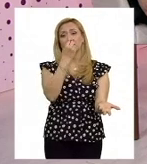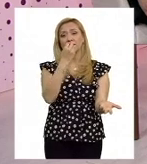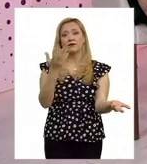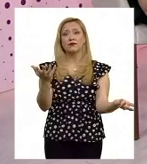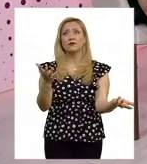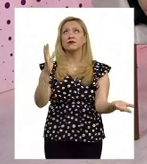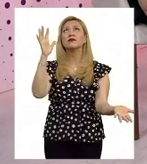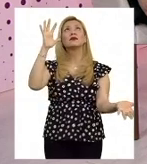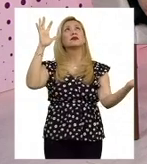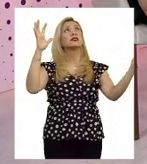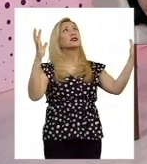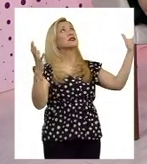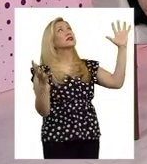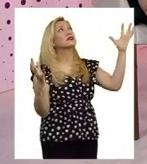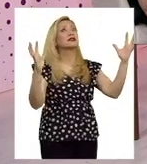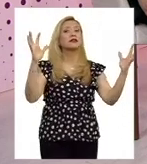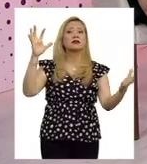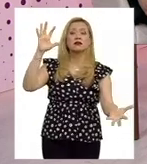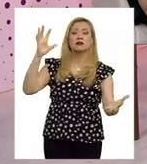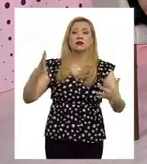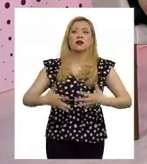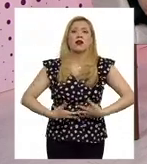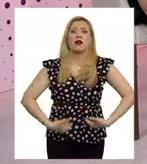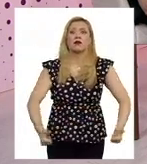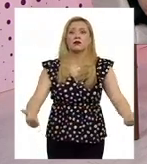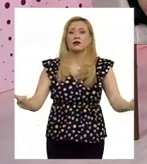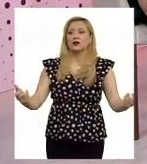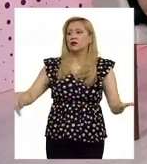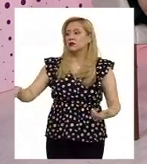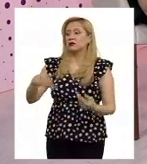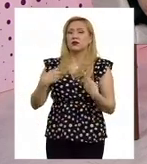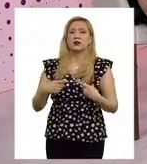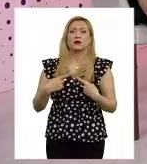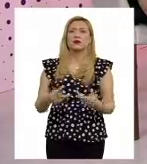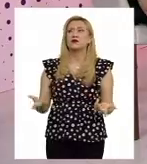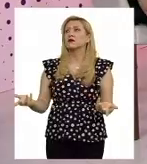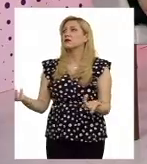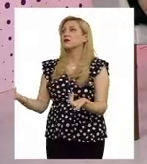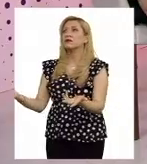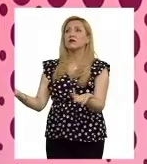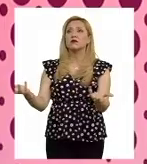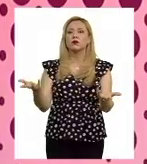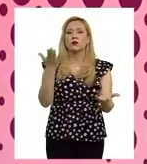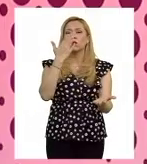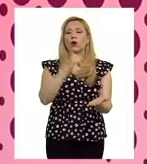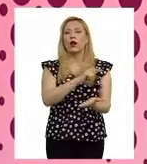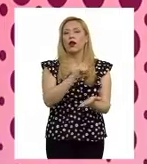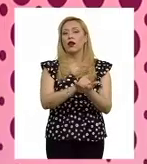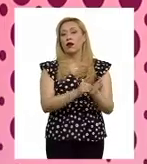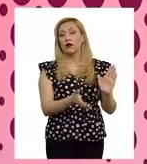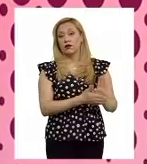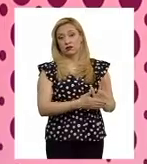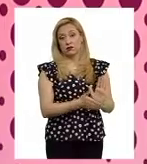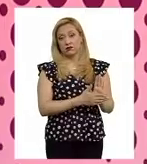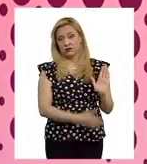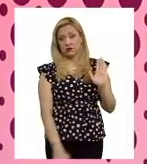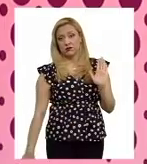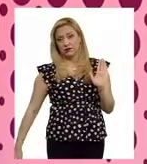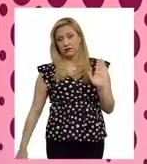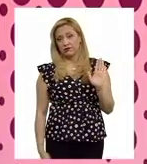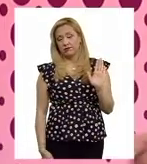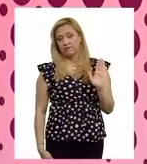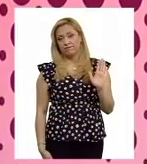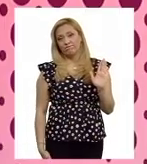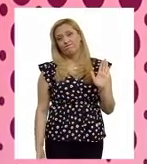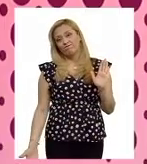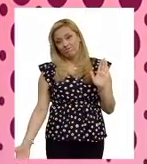cambio climático. Entonces es un fenómeno que uno no lo puede ignorar simplemente porque no hay un marco jurídico. ¿Y en qué me refiero? Me